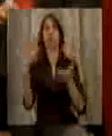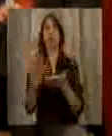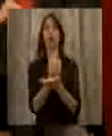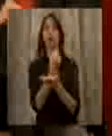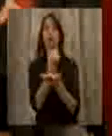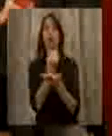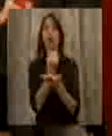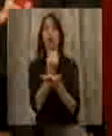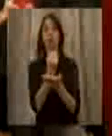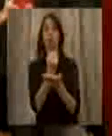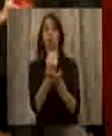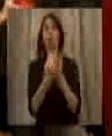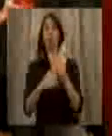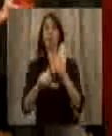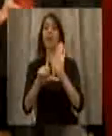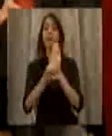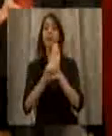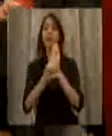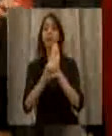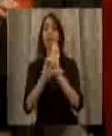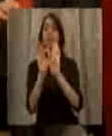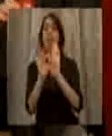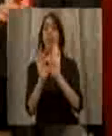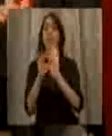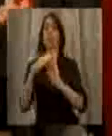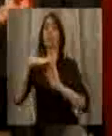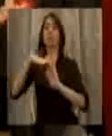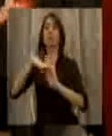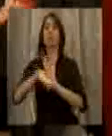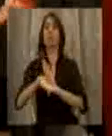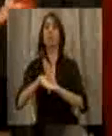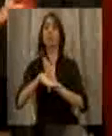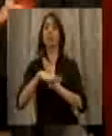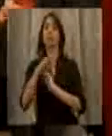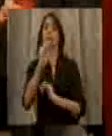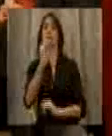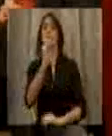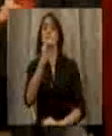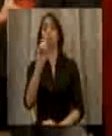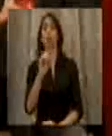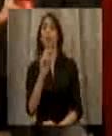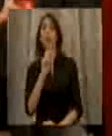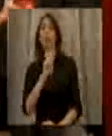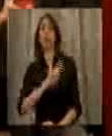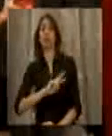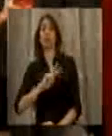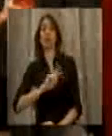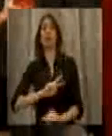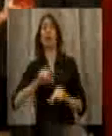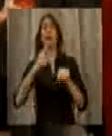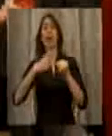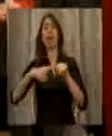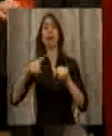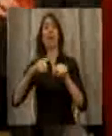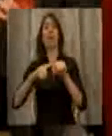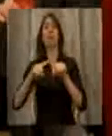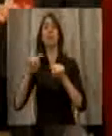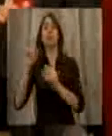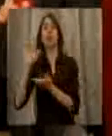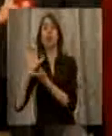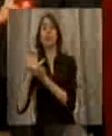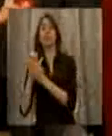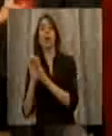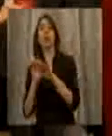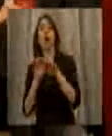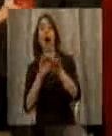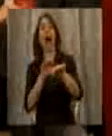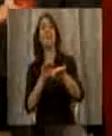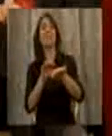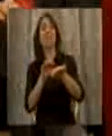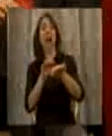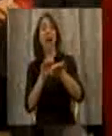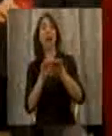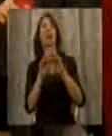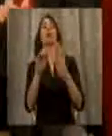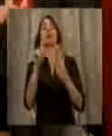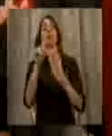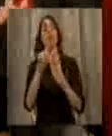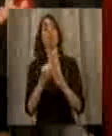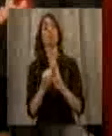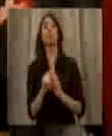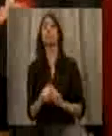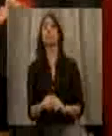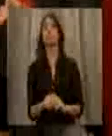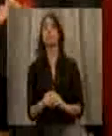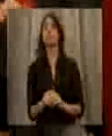a través de la ley correspondiente, bajar la tasa de interés del crédito con aval del Estado. Y me quiero destacar